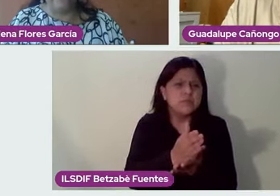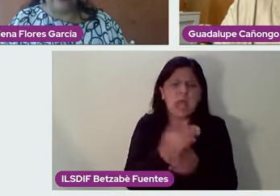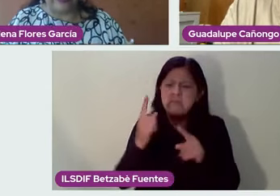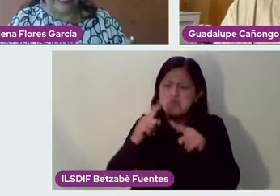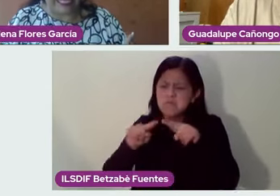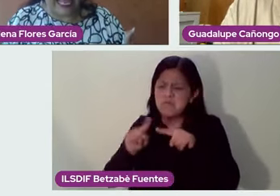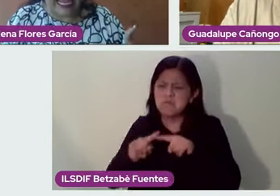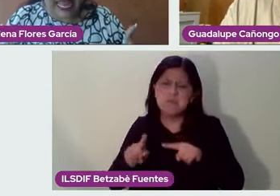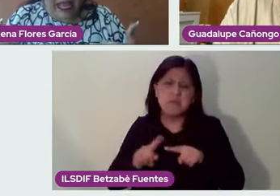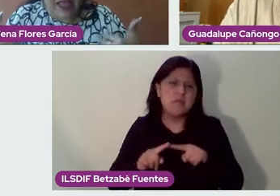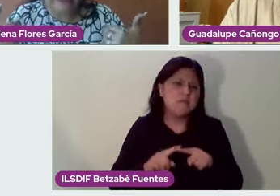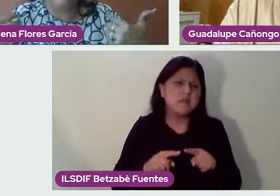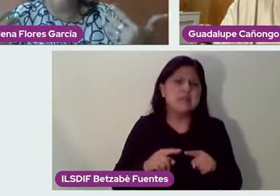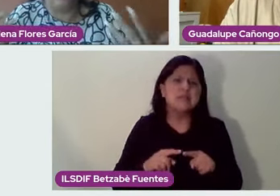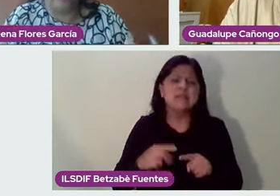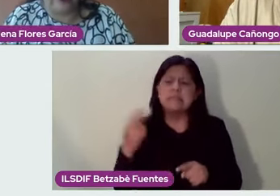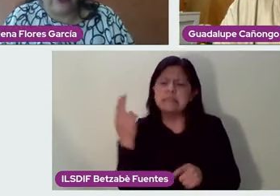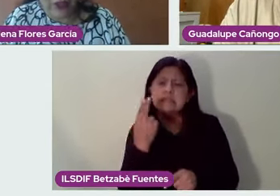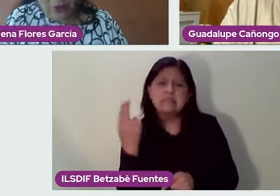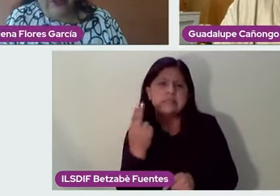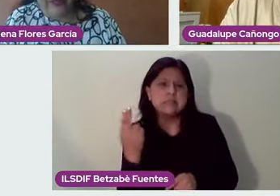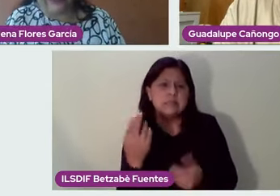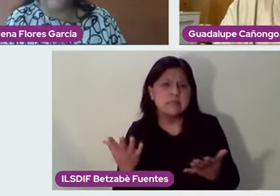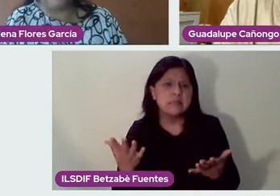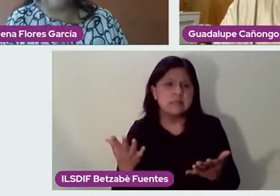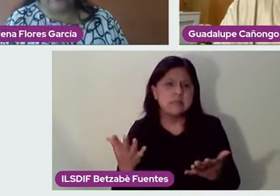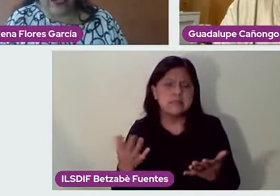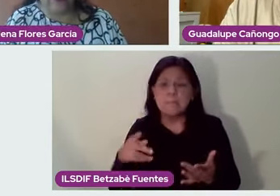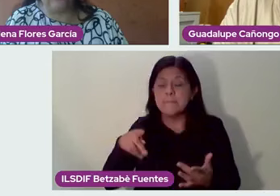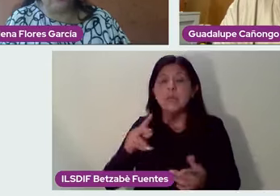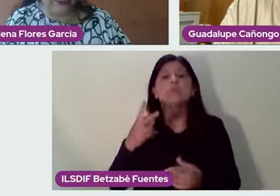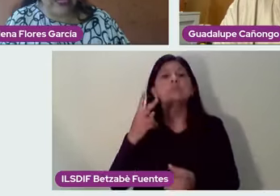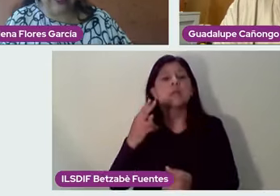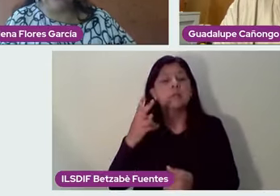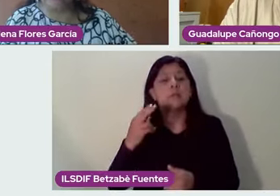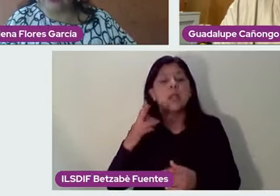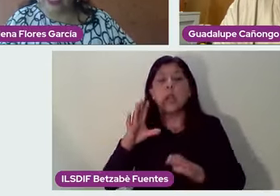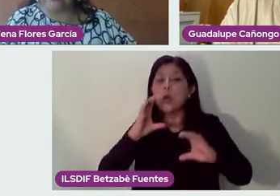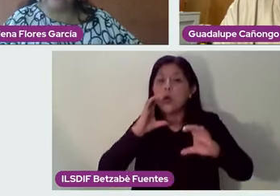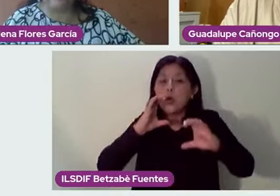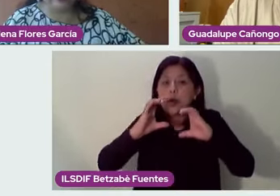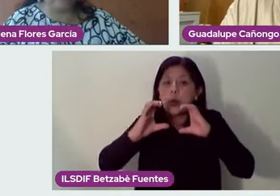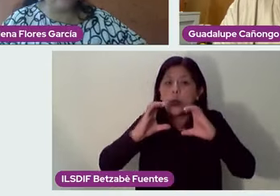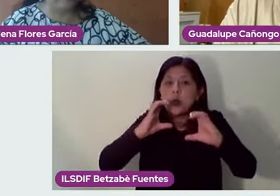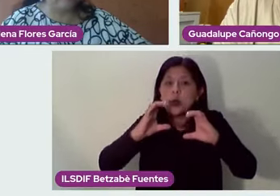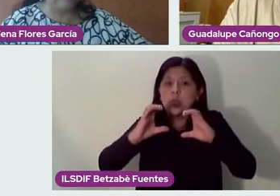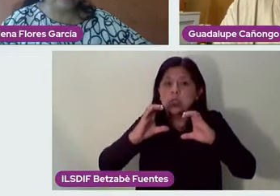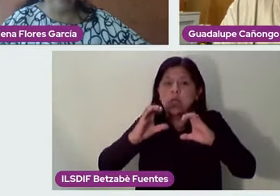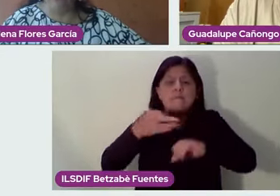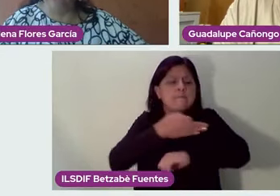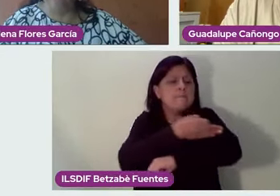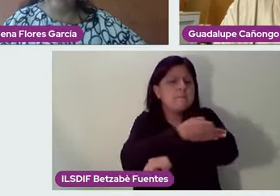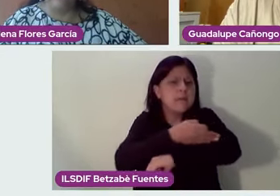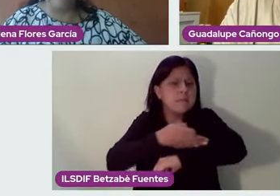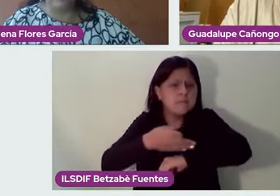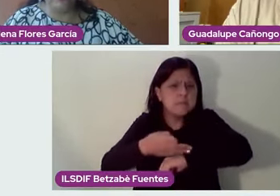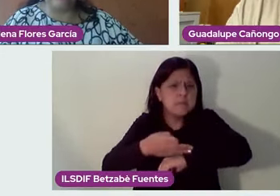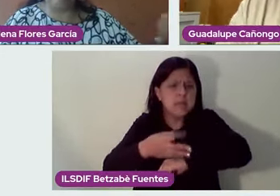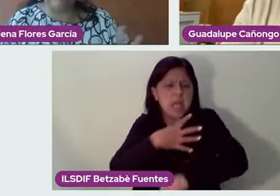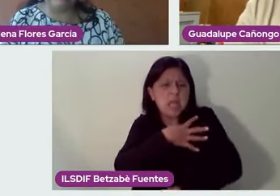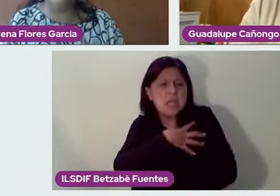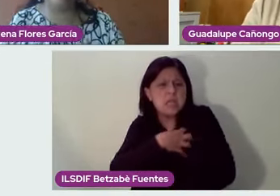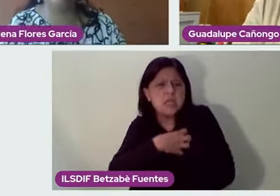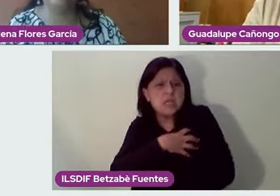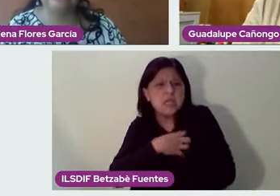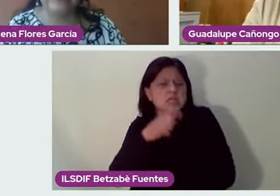sino a la intercomunicación generacional con sus hijas, sus nietas, nietos, hijos, uf, ¿no? Y